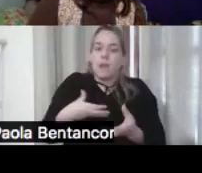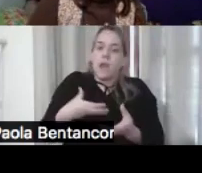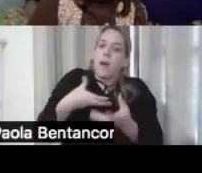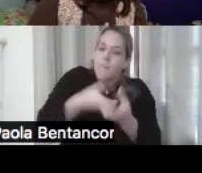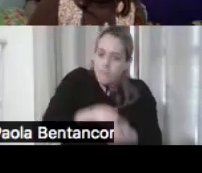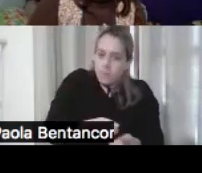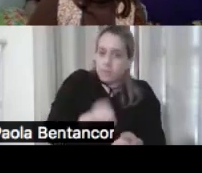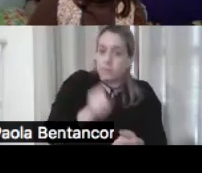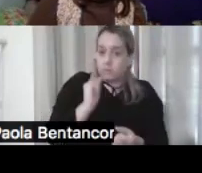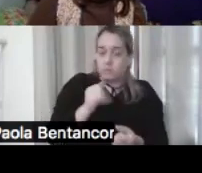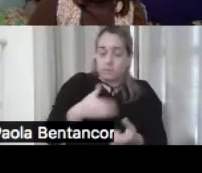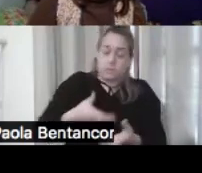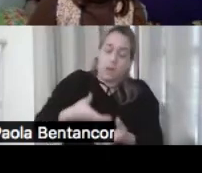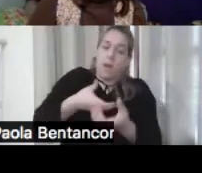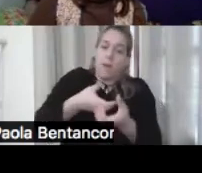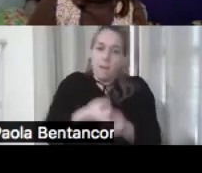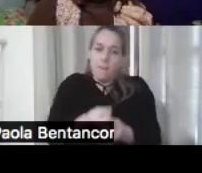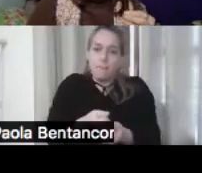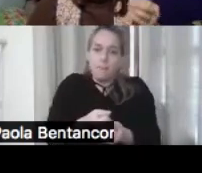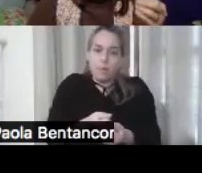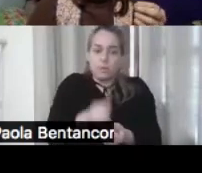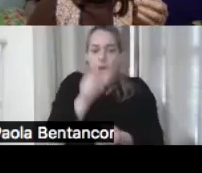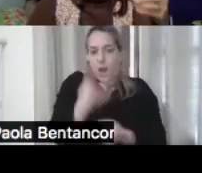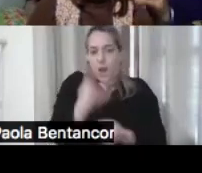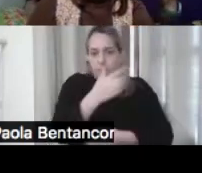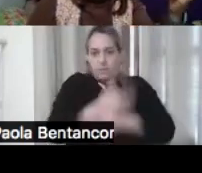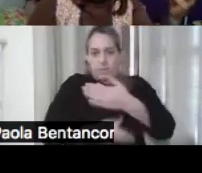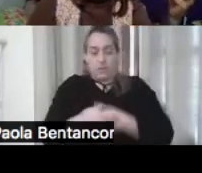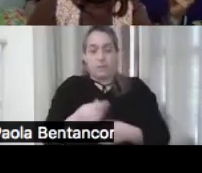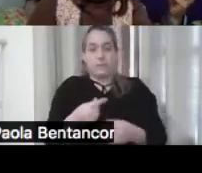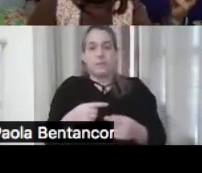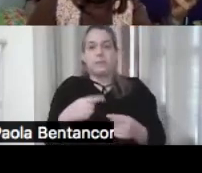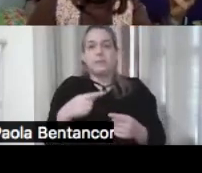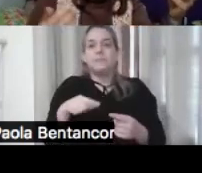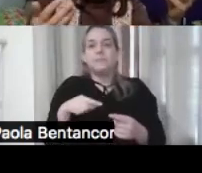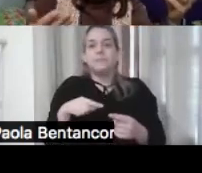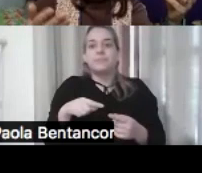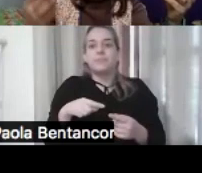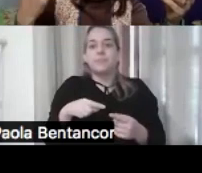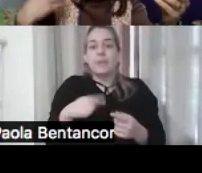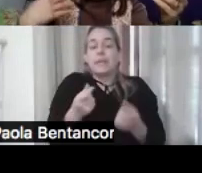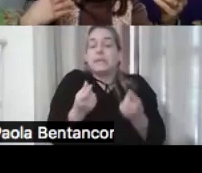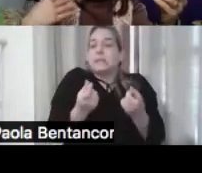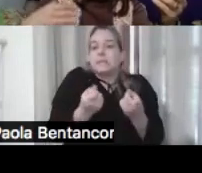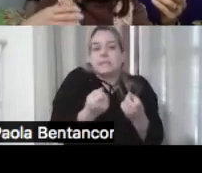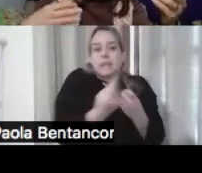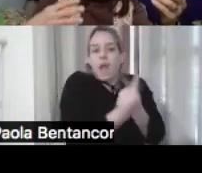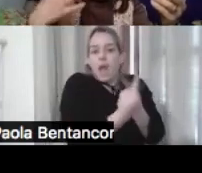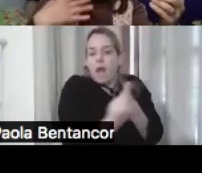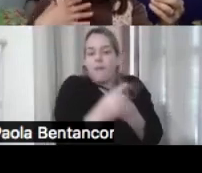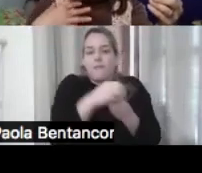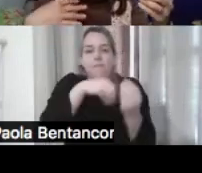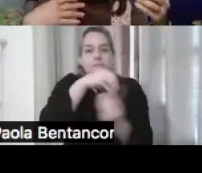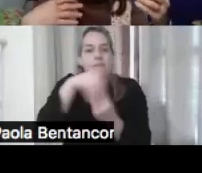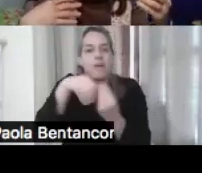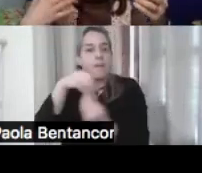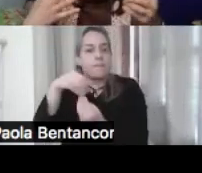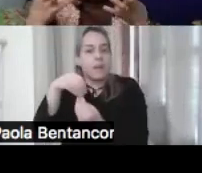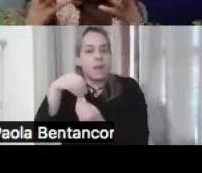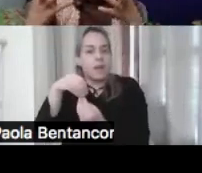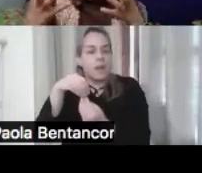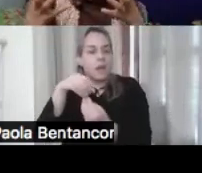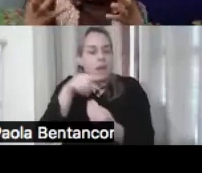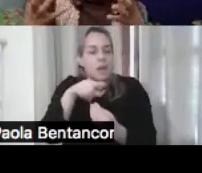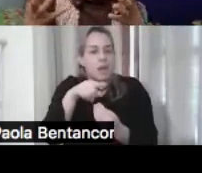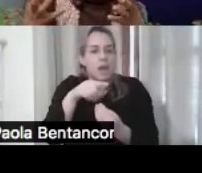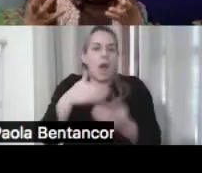apoyo, y las intervenciones están centradas en las necesidades de la familia y no, como en modelos anteriores, en el